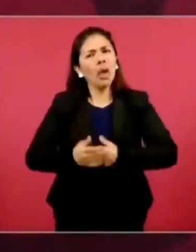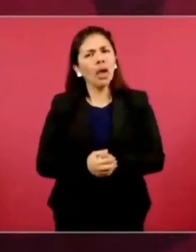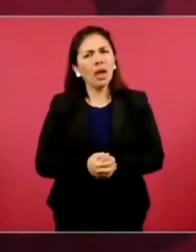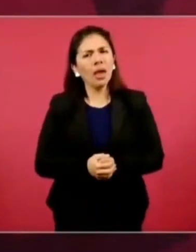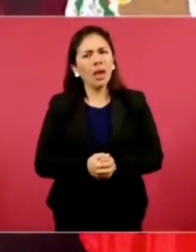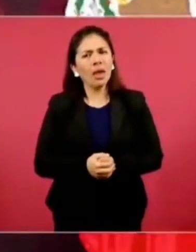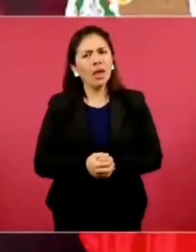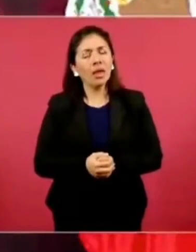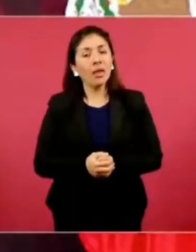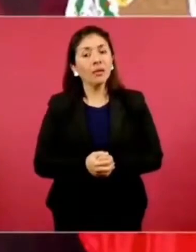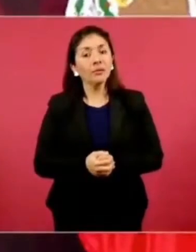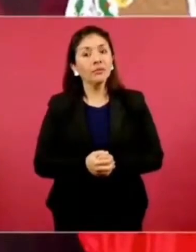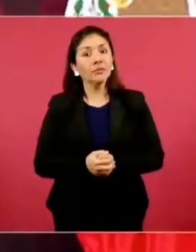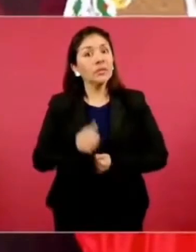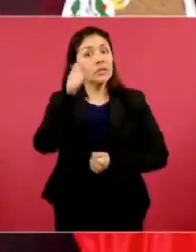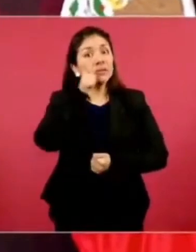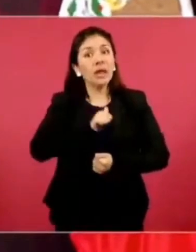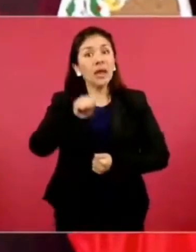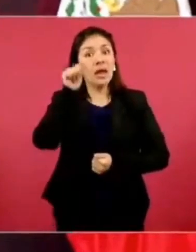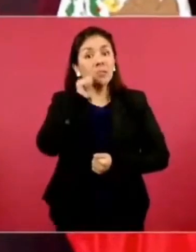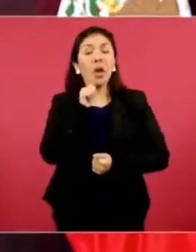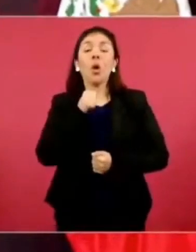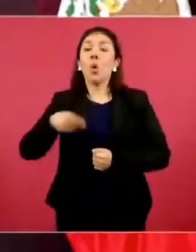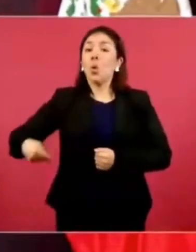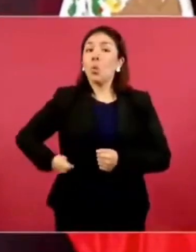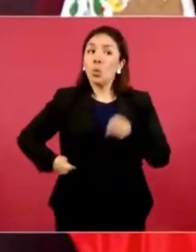Todo es el presidente.